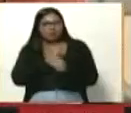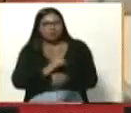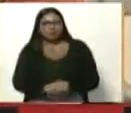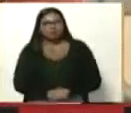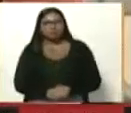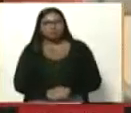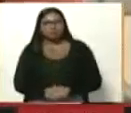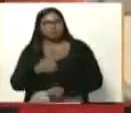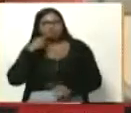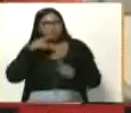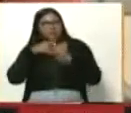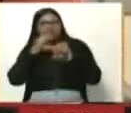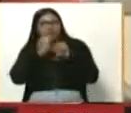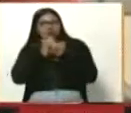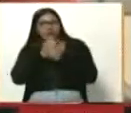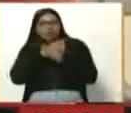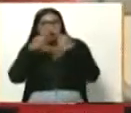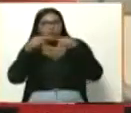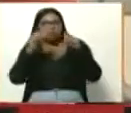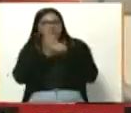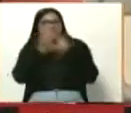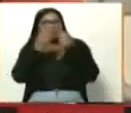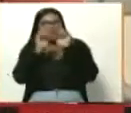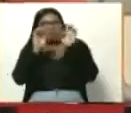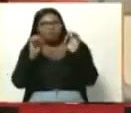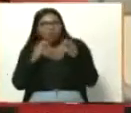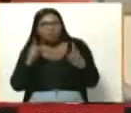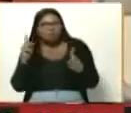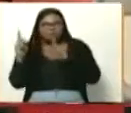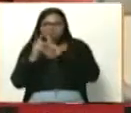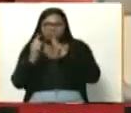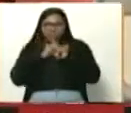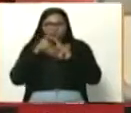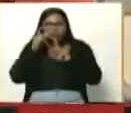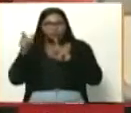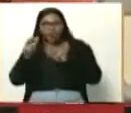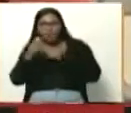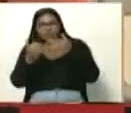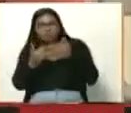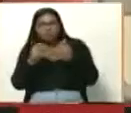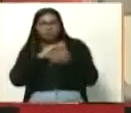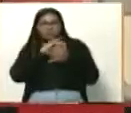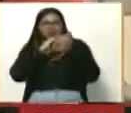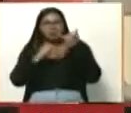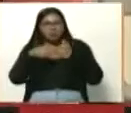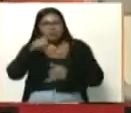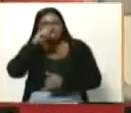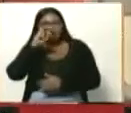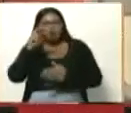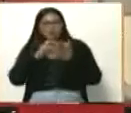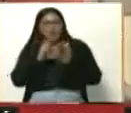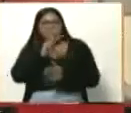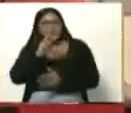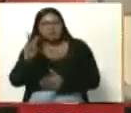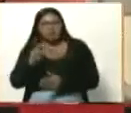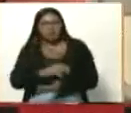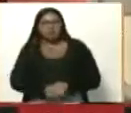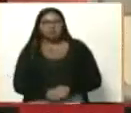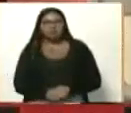la que aprendimos otras formas de aproximarnos a nuestro pueblo. Por lo tanto, nosotros cerramos el año